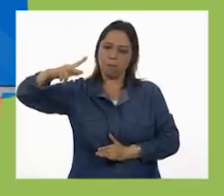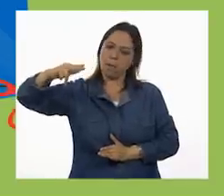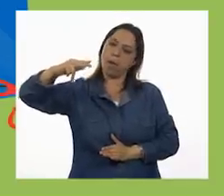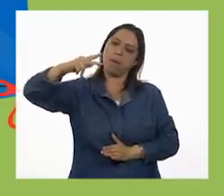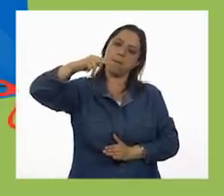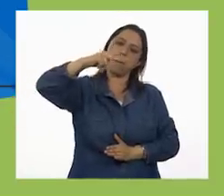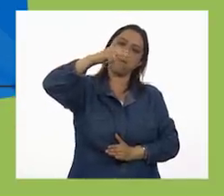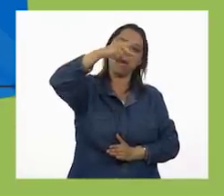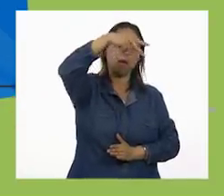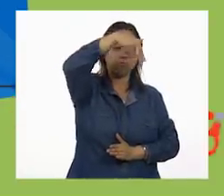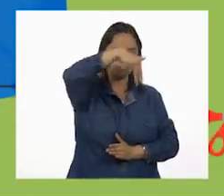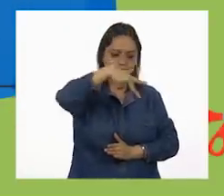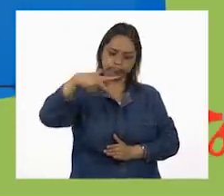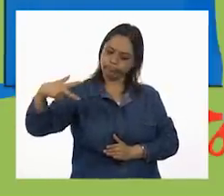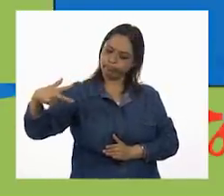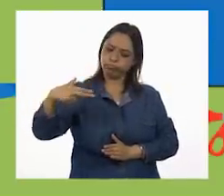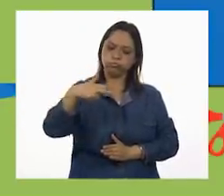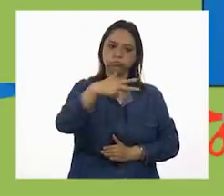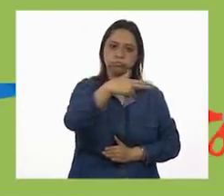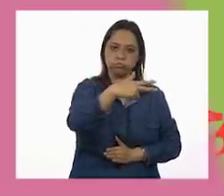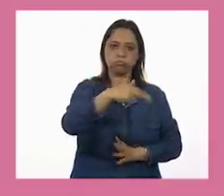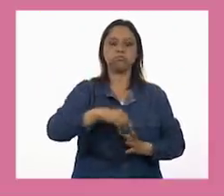las líneas marcadas.